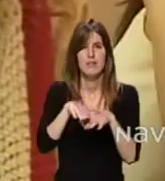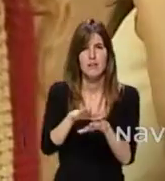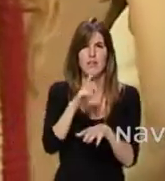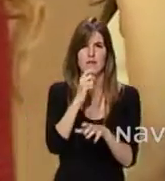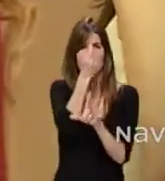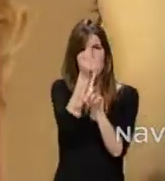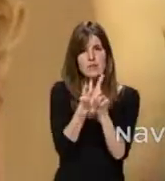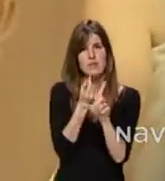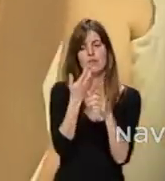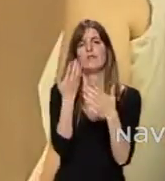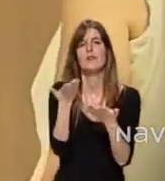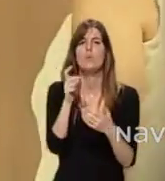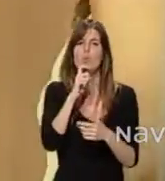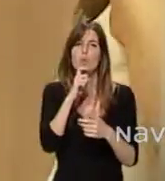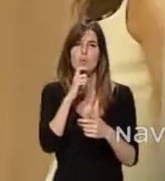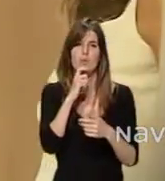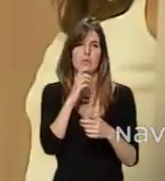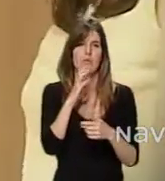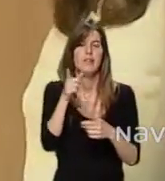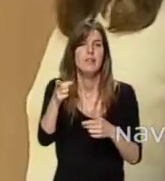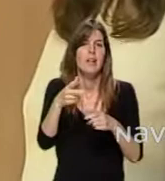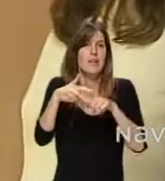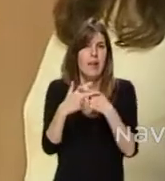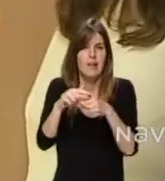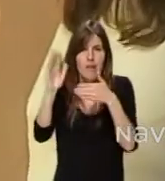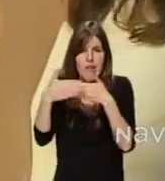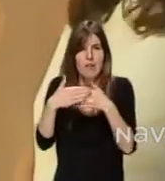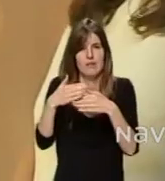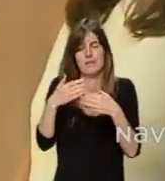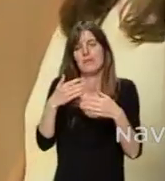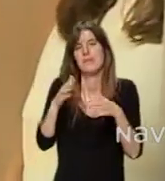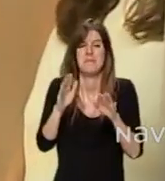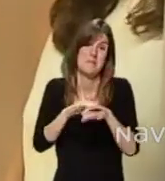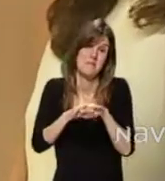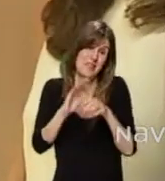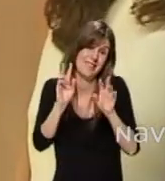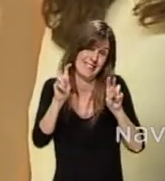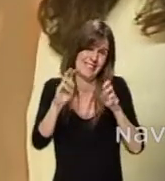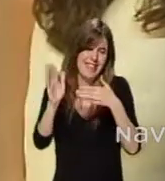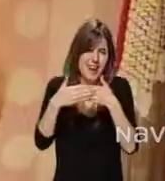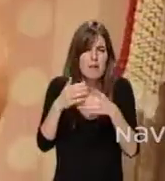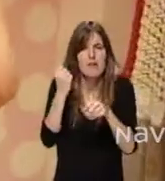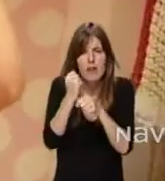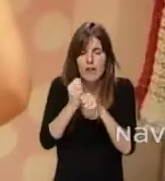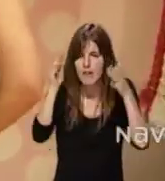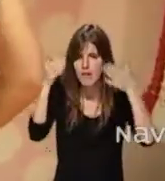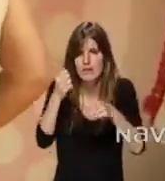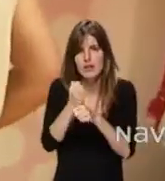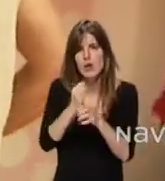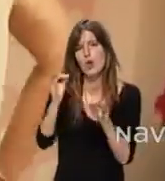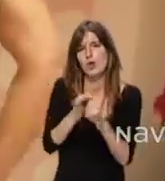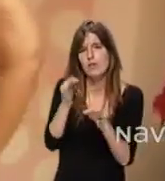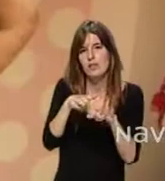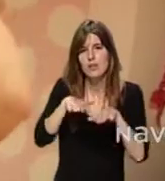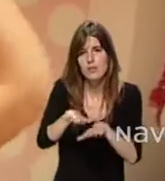dificultad que tienen muchas veces ellos, ellos están encerrados en su taller, encerrados entre comillas, pero encerrados en su taller, trabajando, cosiendo,